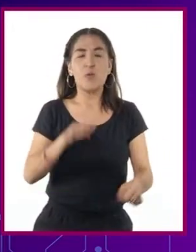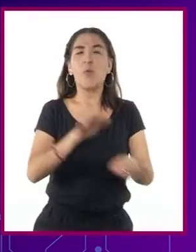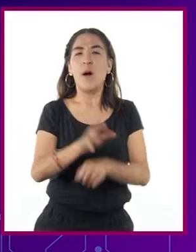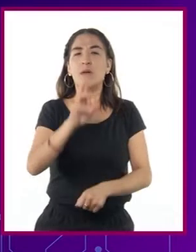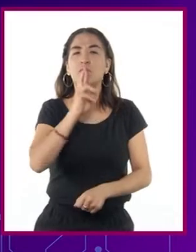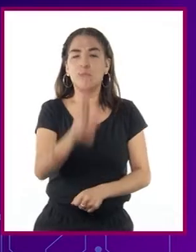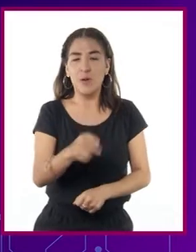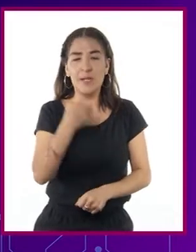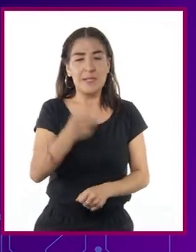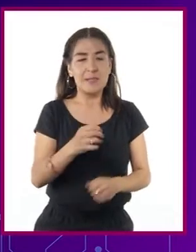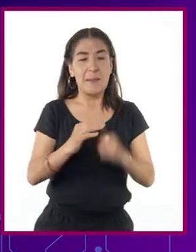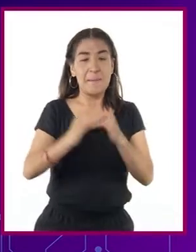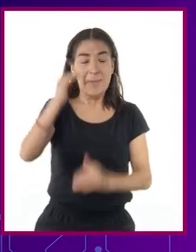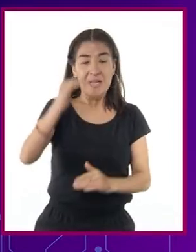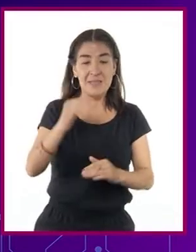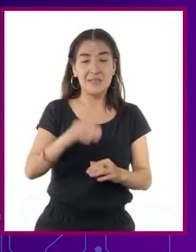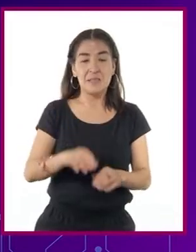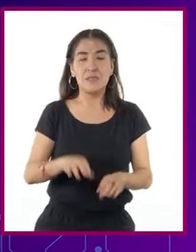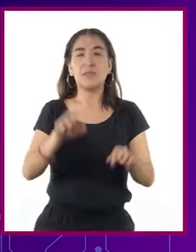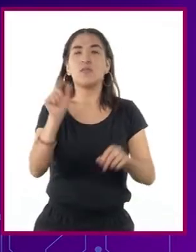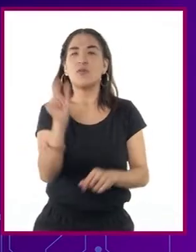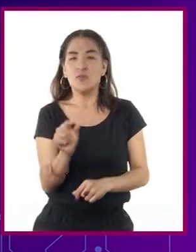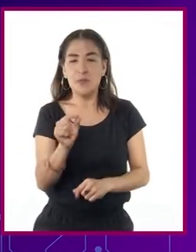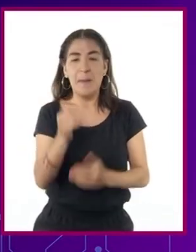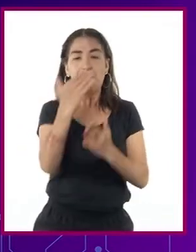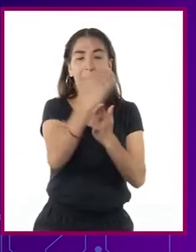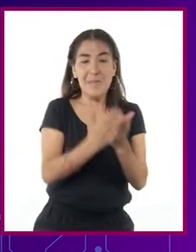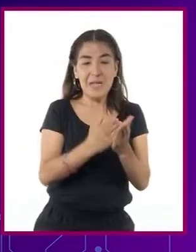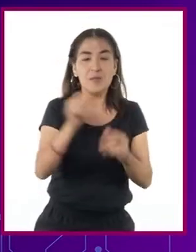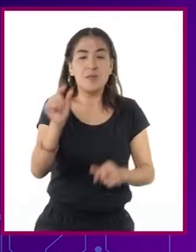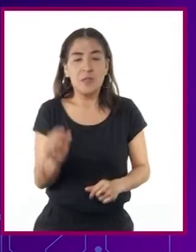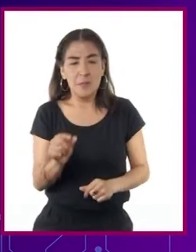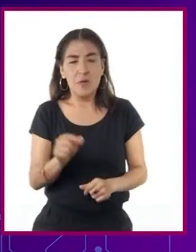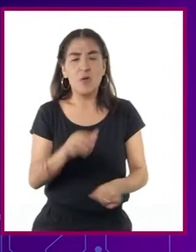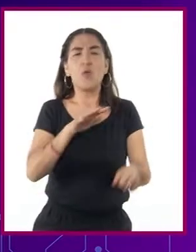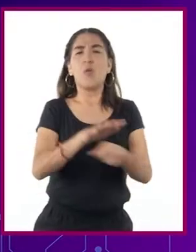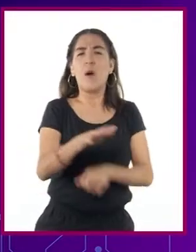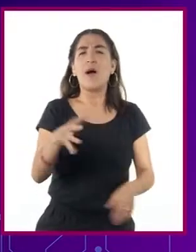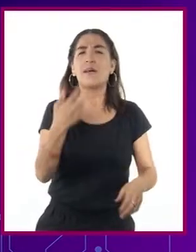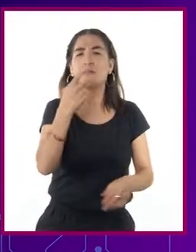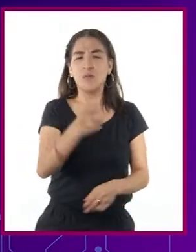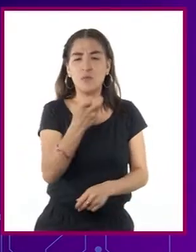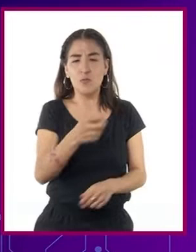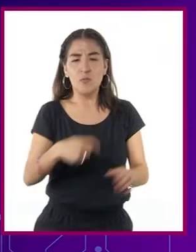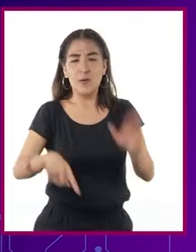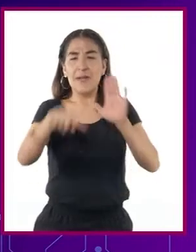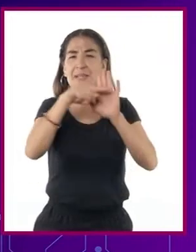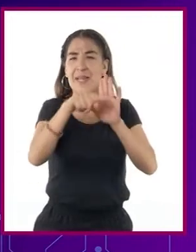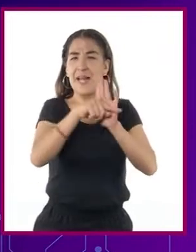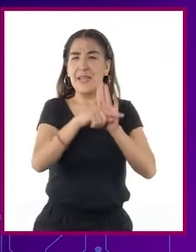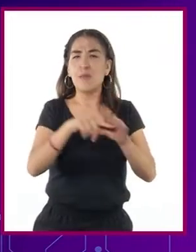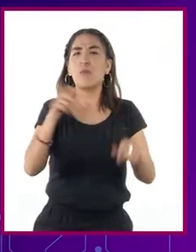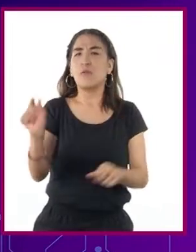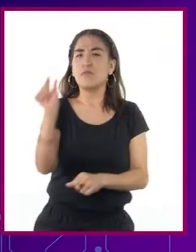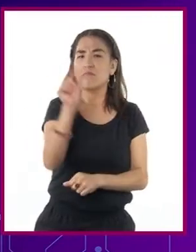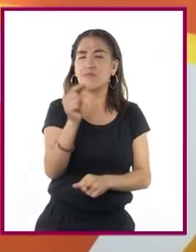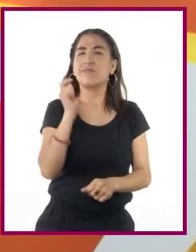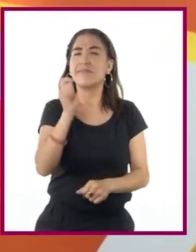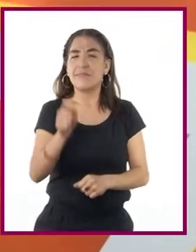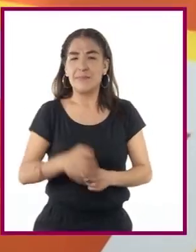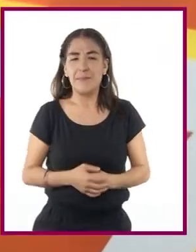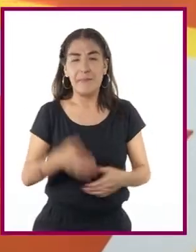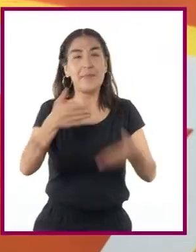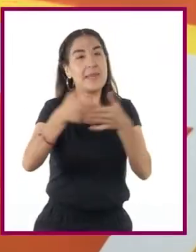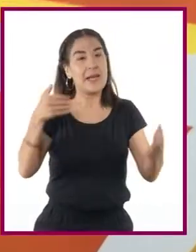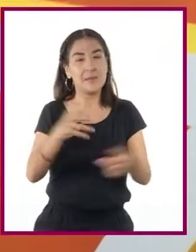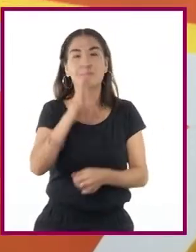corresponde al de mayor tamaño y al de menor tamaño? ¿Qué significado tendrá el exponente negativo? Antes de